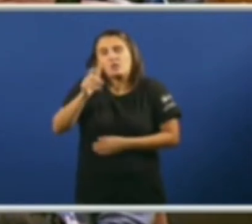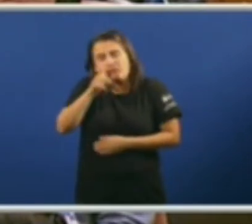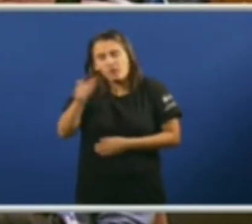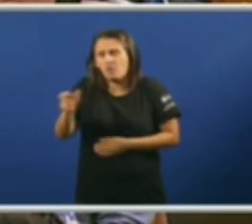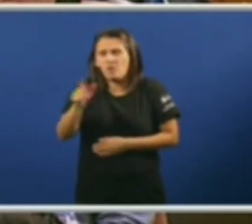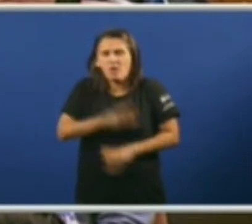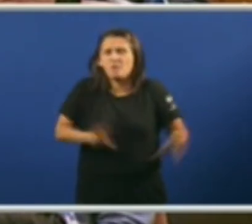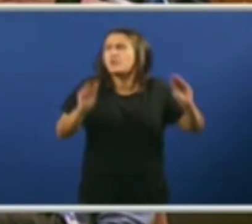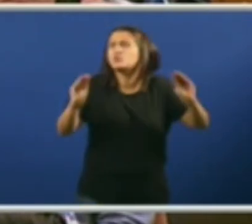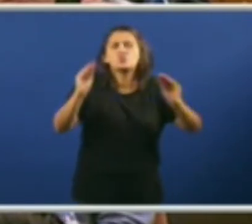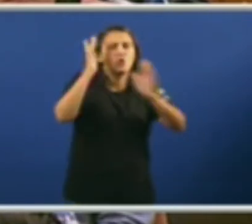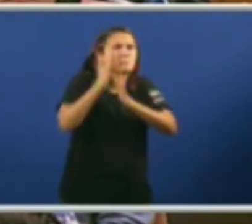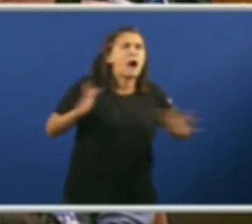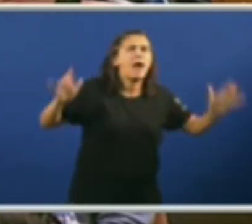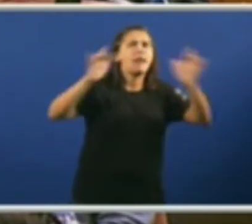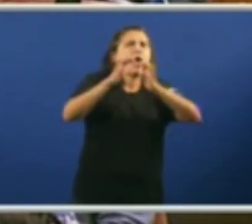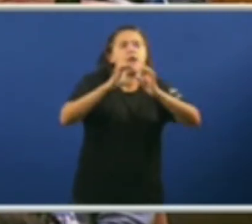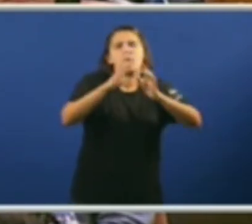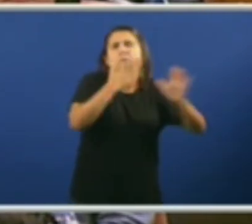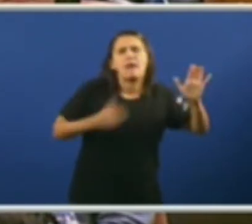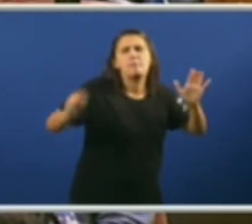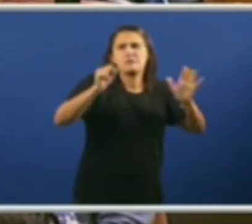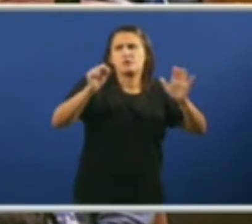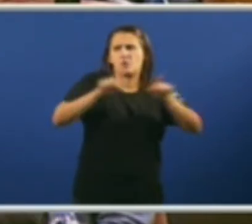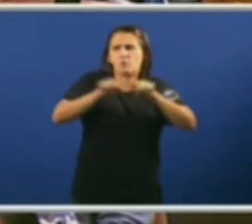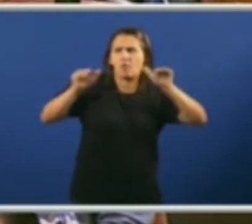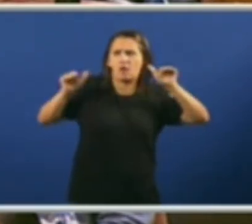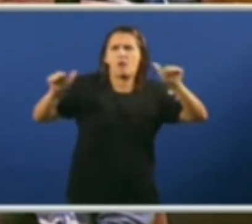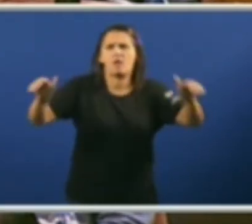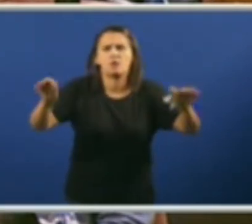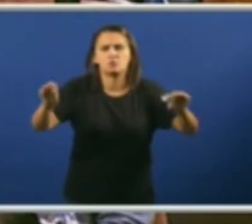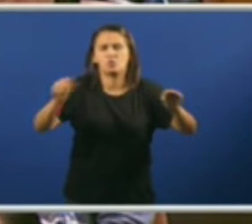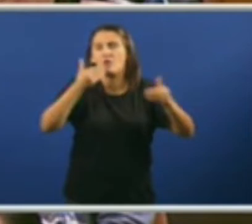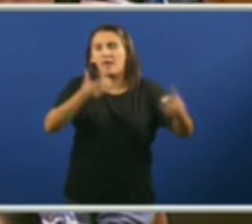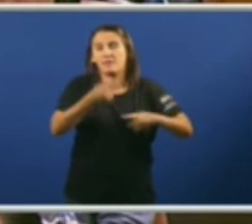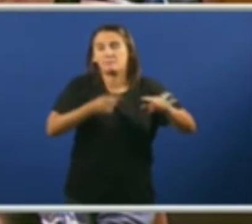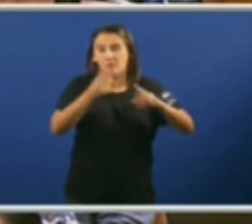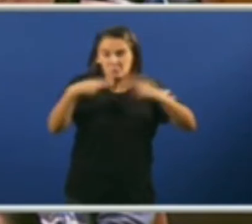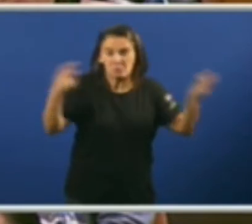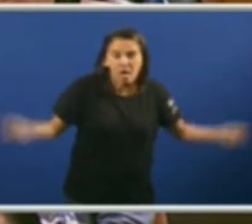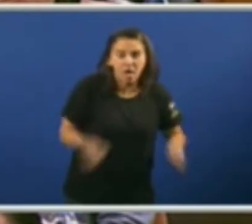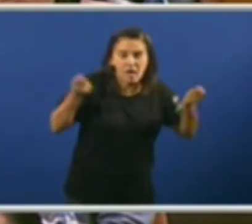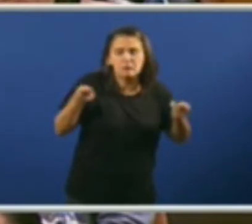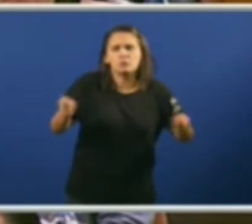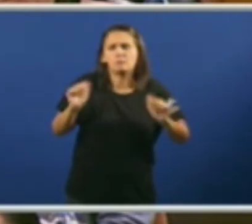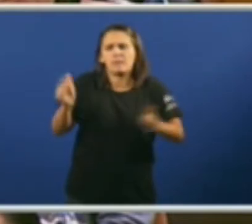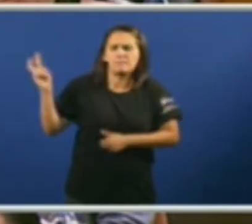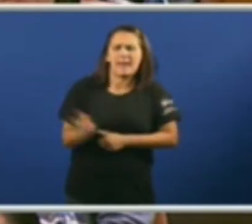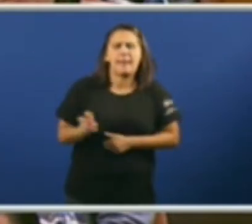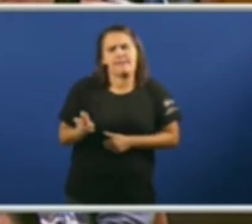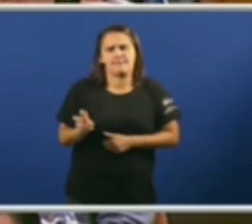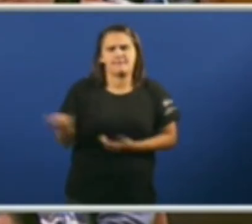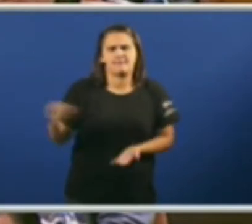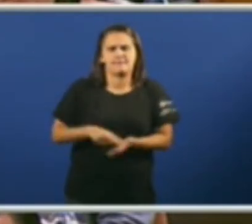deixe de vivir nese mundo imaginario, nesa realidade paralela que crea a través dos medios públicos e poña os pés na terra, porque o que